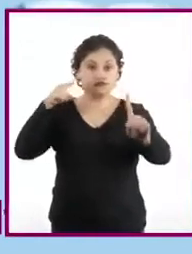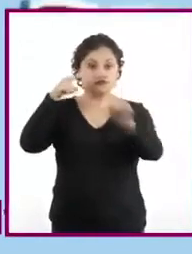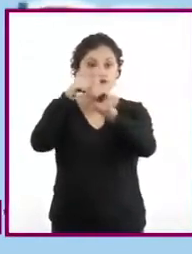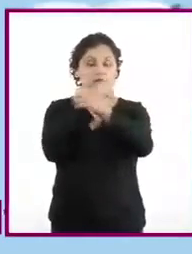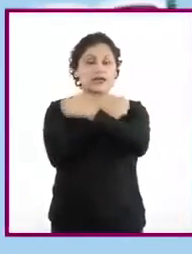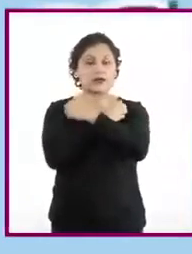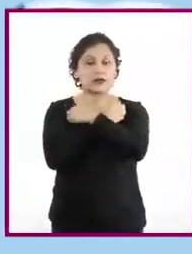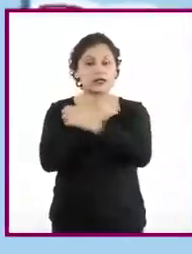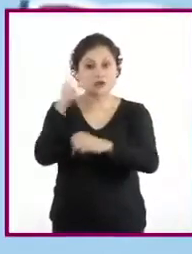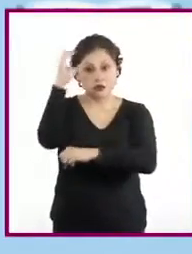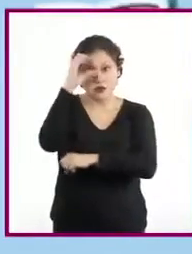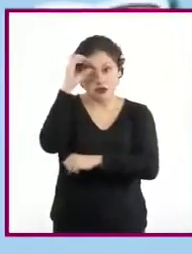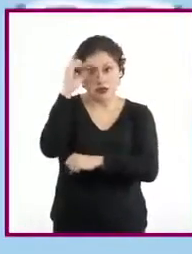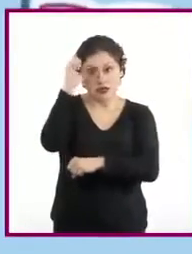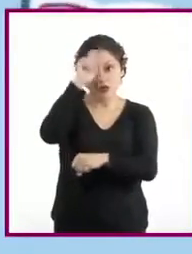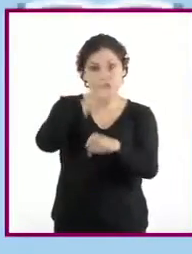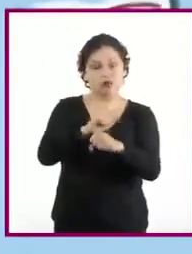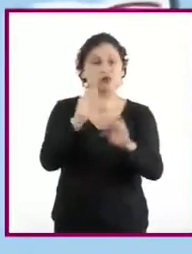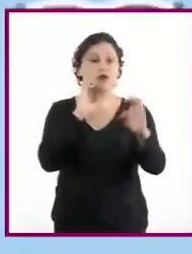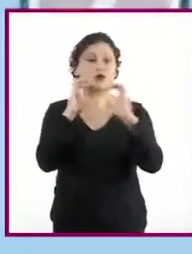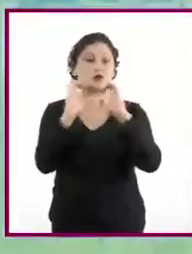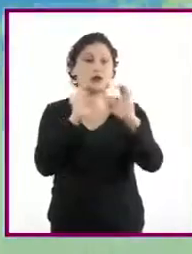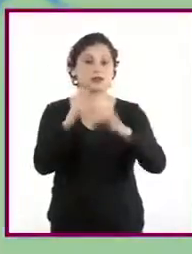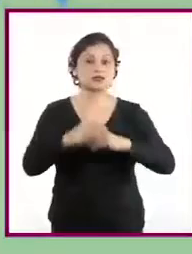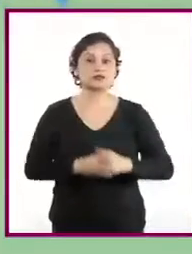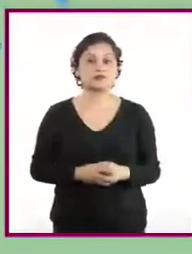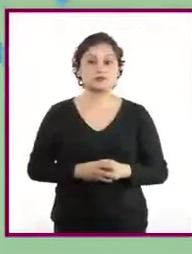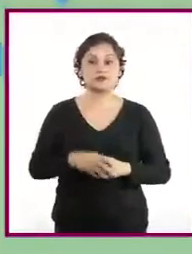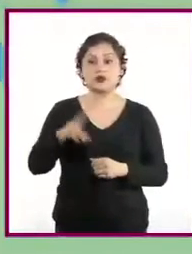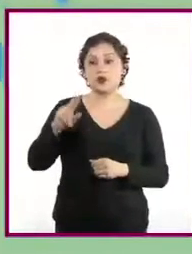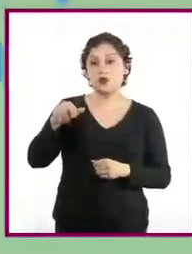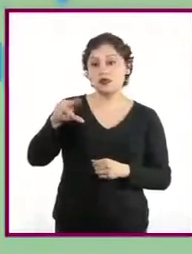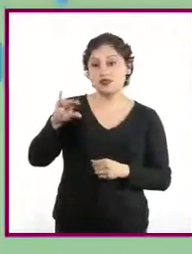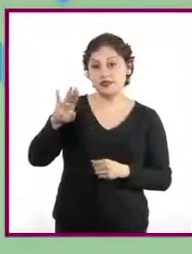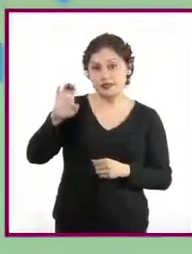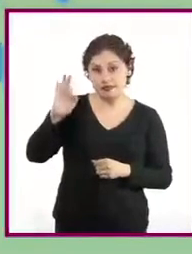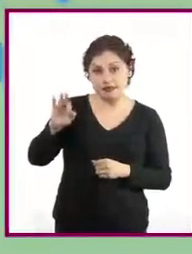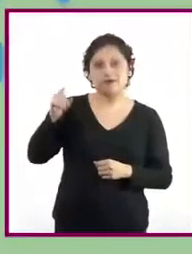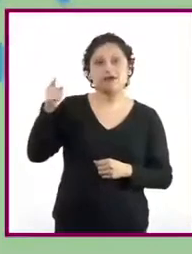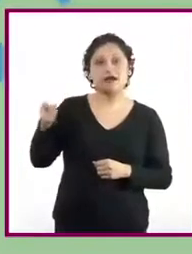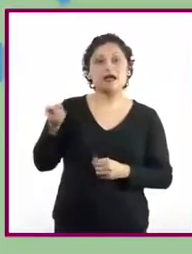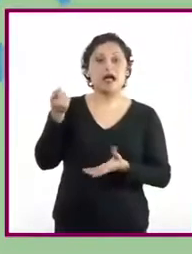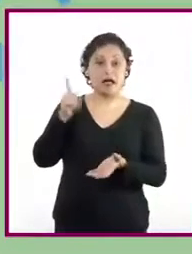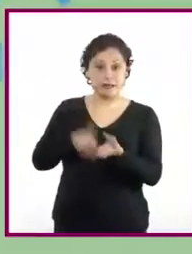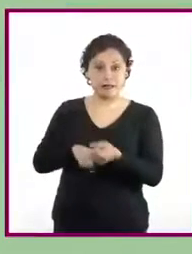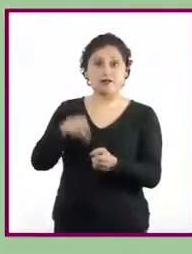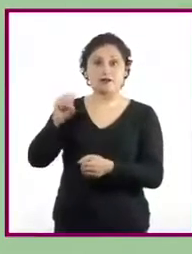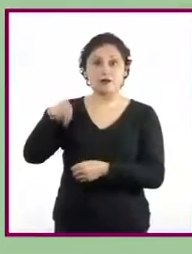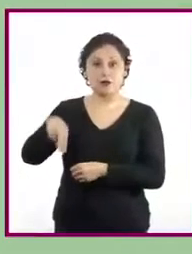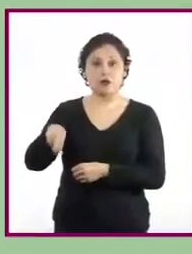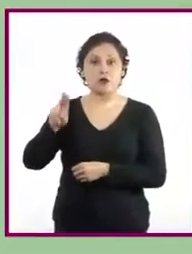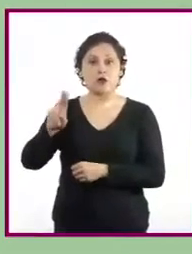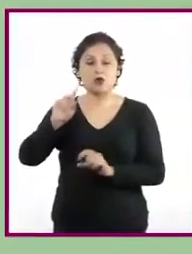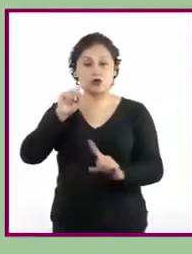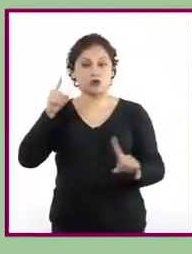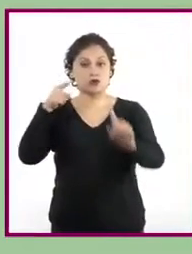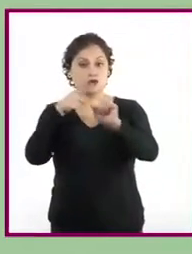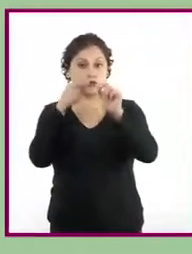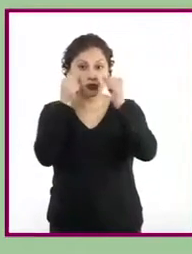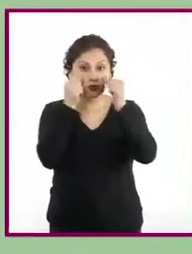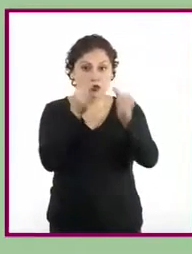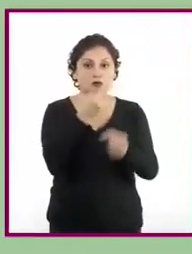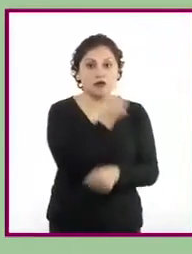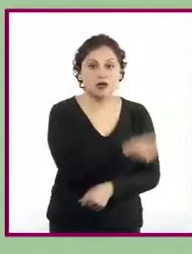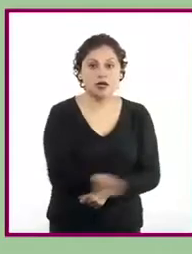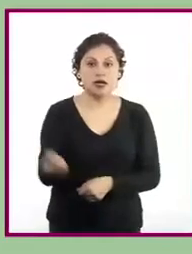ciencia, la cultura y la comunicación. UNICEF, o Fondo de las Naciones Unidas para la Infancia, es una organización sin fines